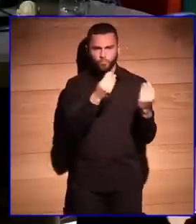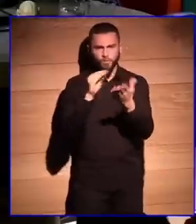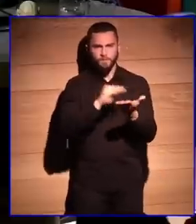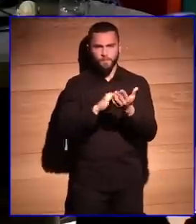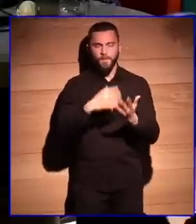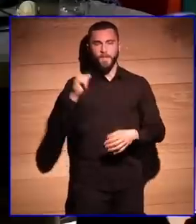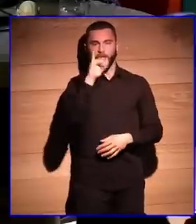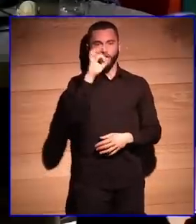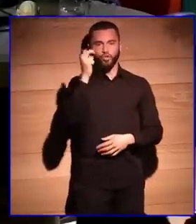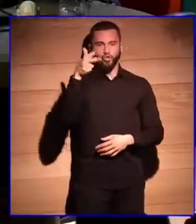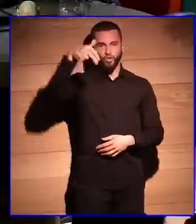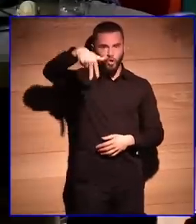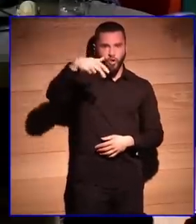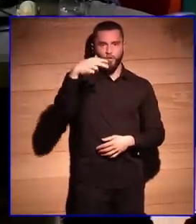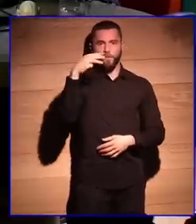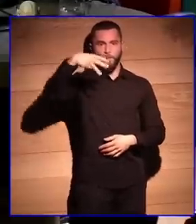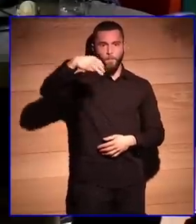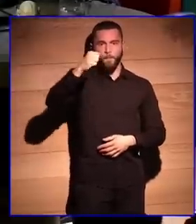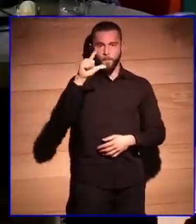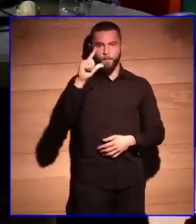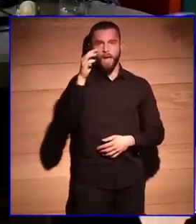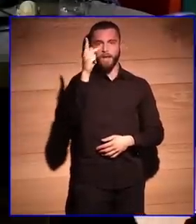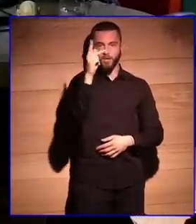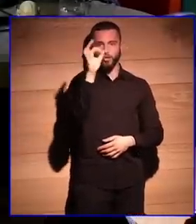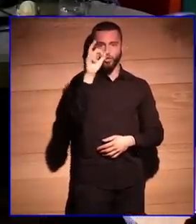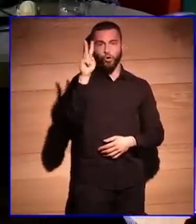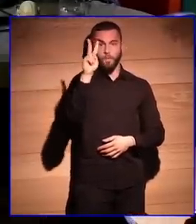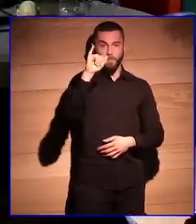Malkovich... ¿sabes lo que te digo? O sea, que John Malkovich...